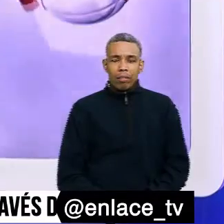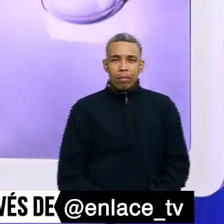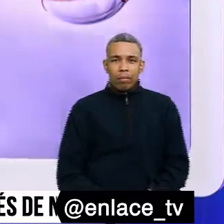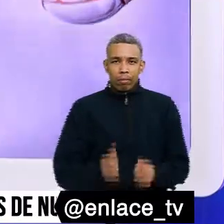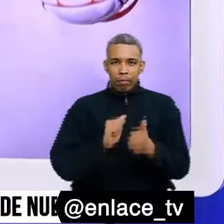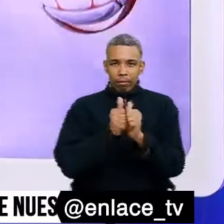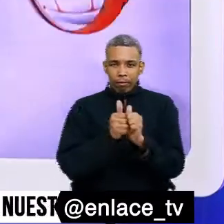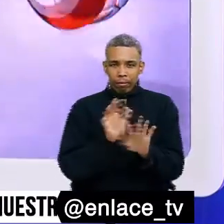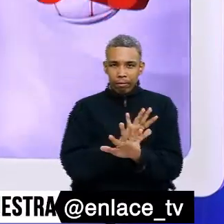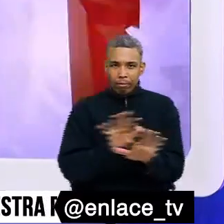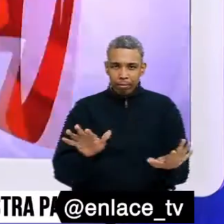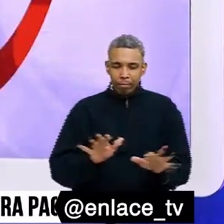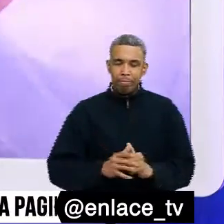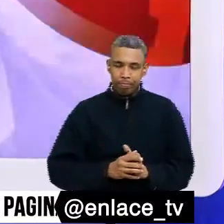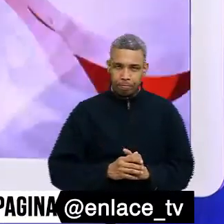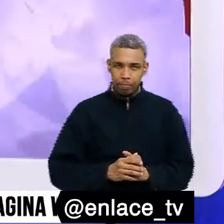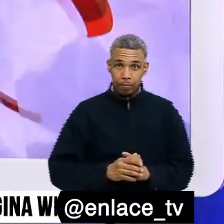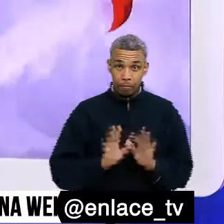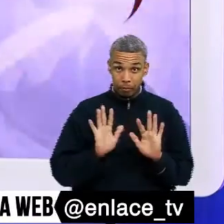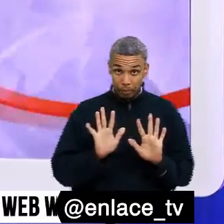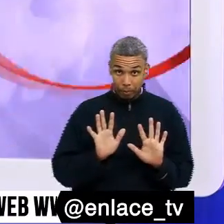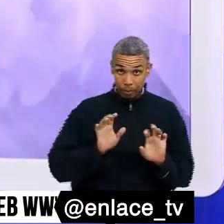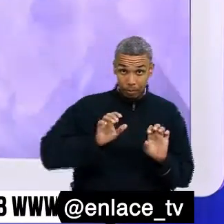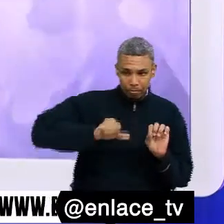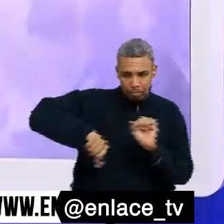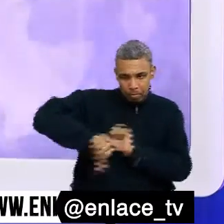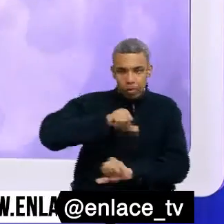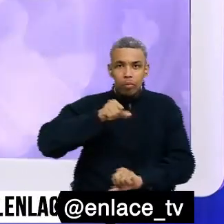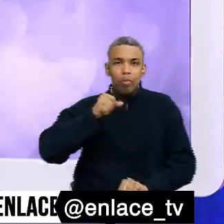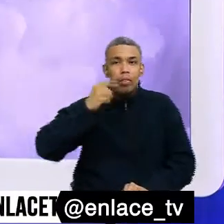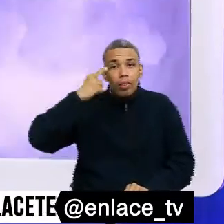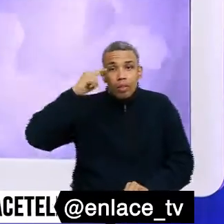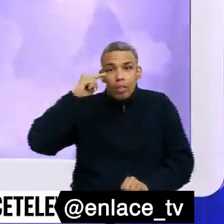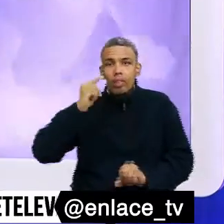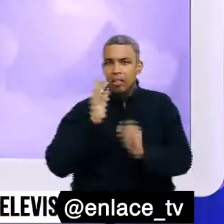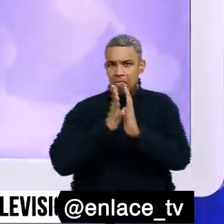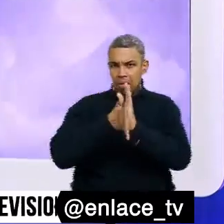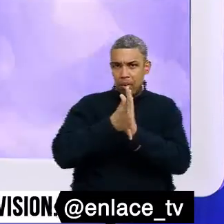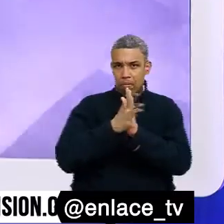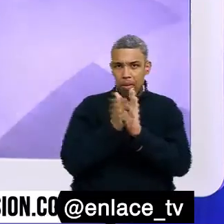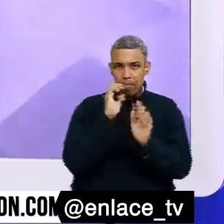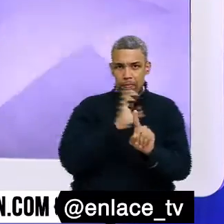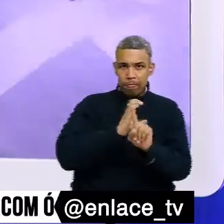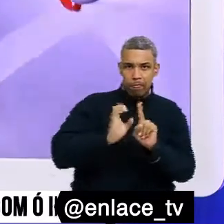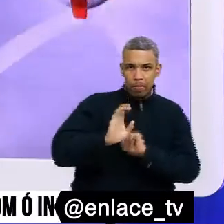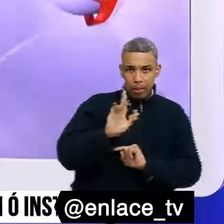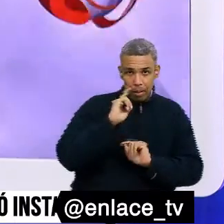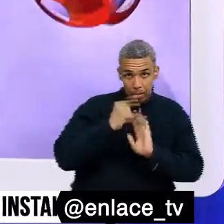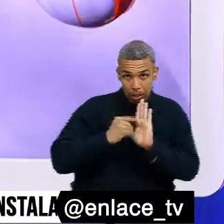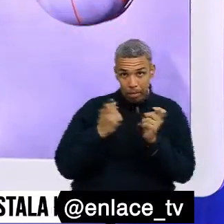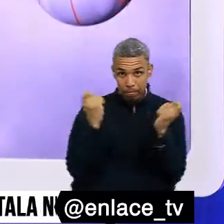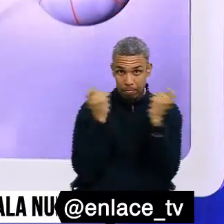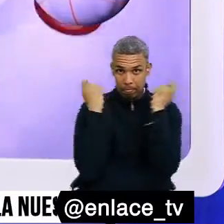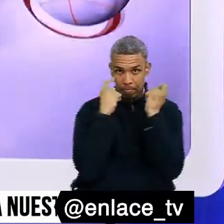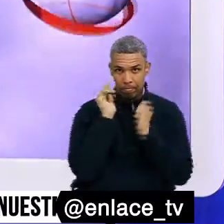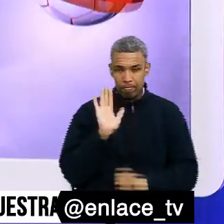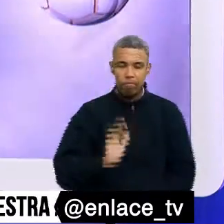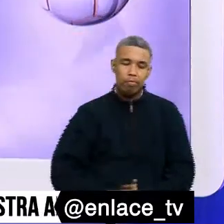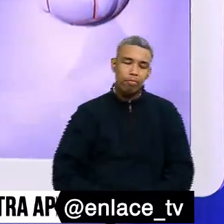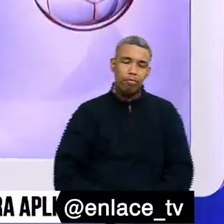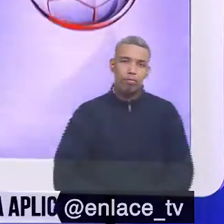Finalizan los deportes por la presente emisión. Ya viene Sara Narváez con lo mejor en la mira. Es el momento para nuestros patrocinadores, ya